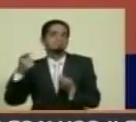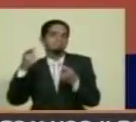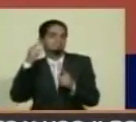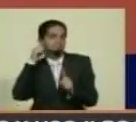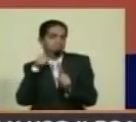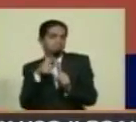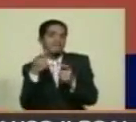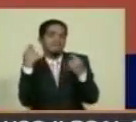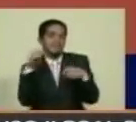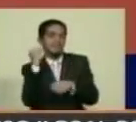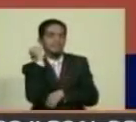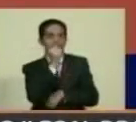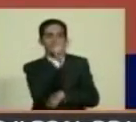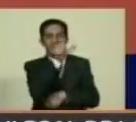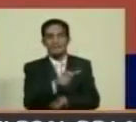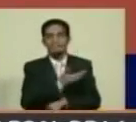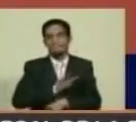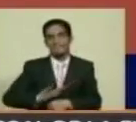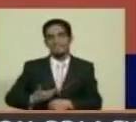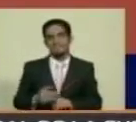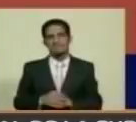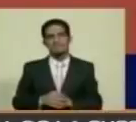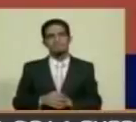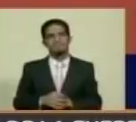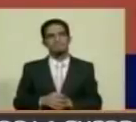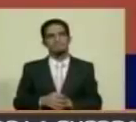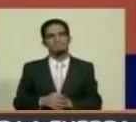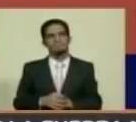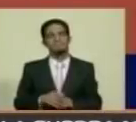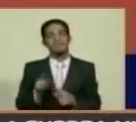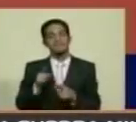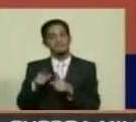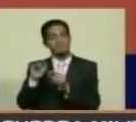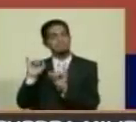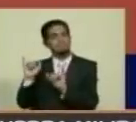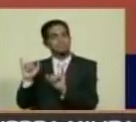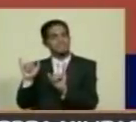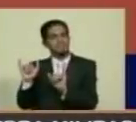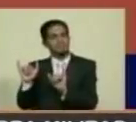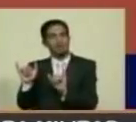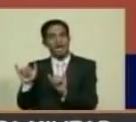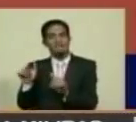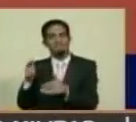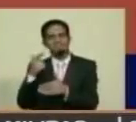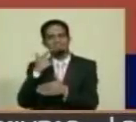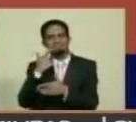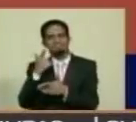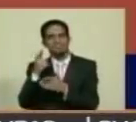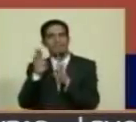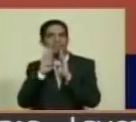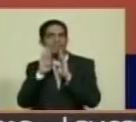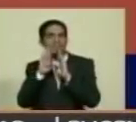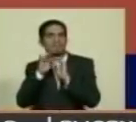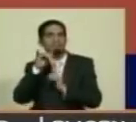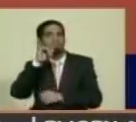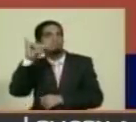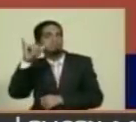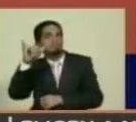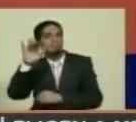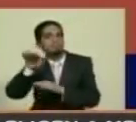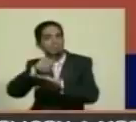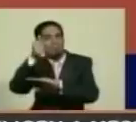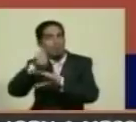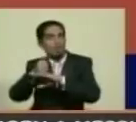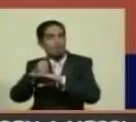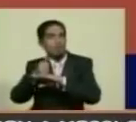Y esos mismos oficiales que él intentó reclutar fueron los que pusieron la denuncia ante la superioridad que